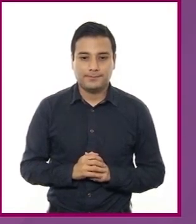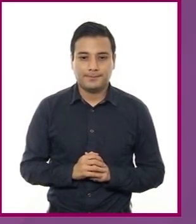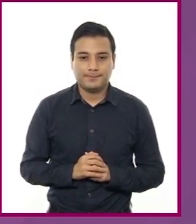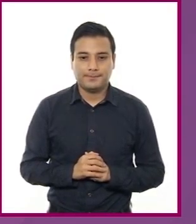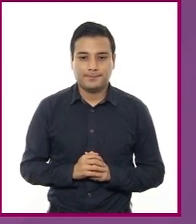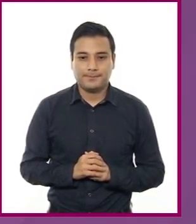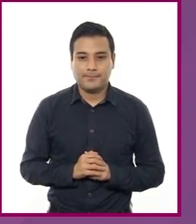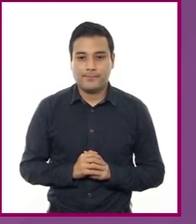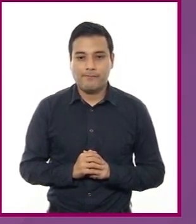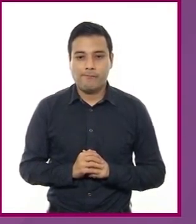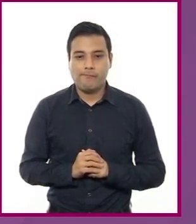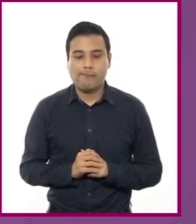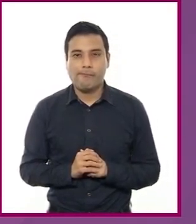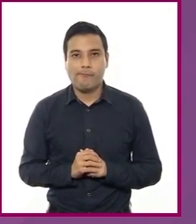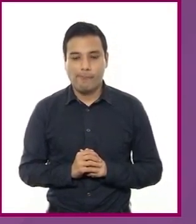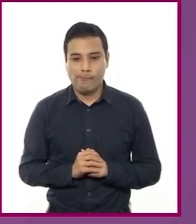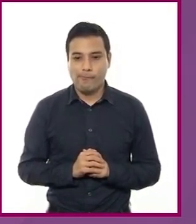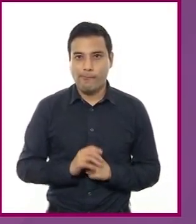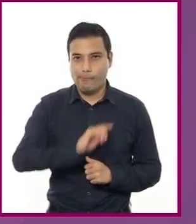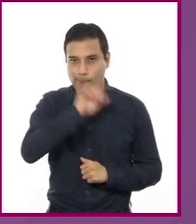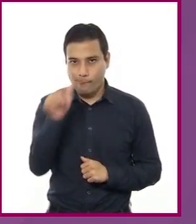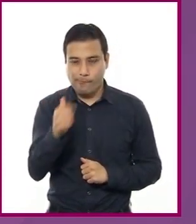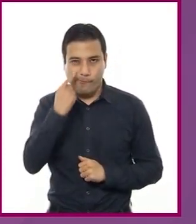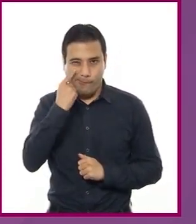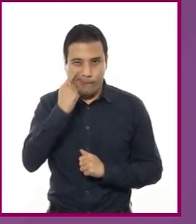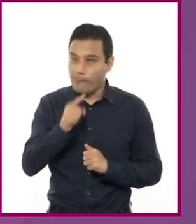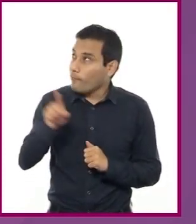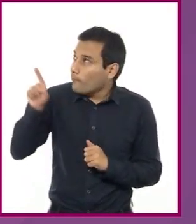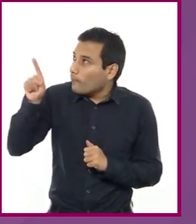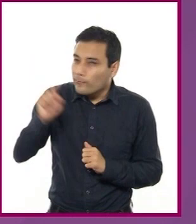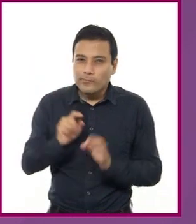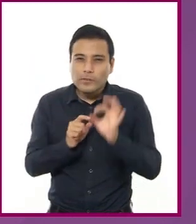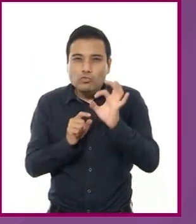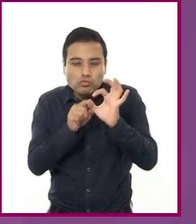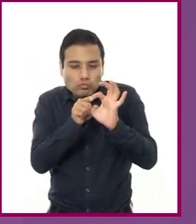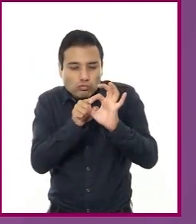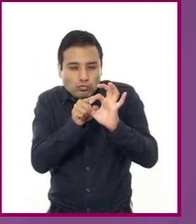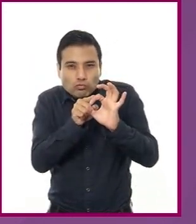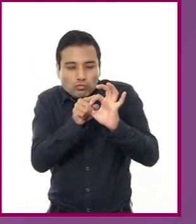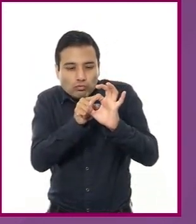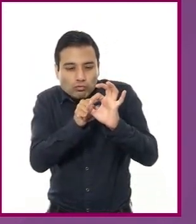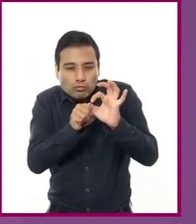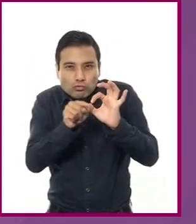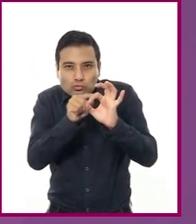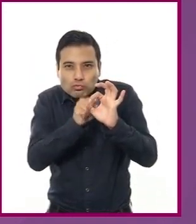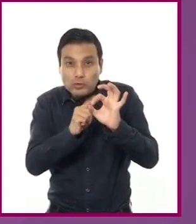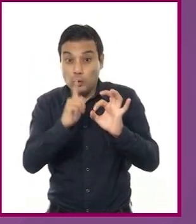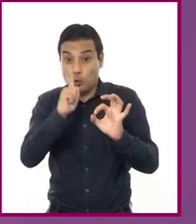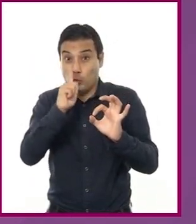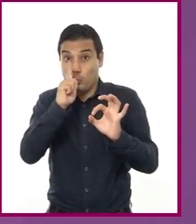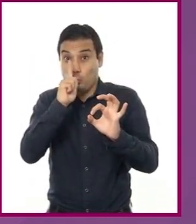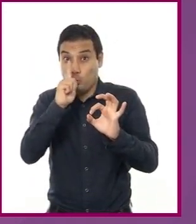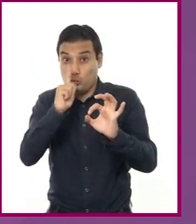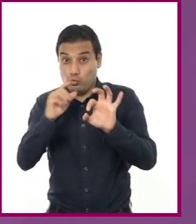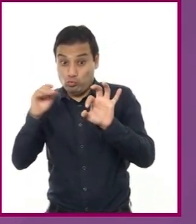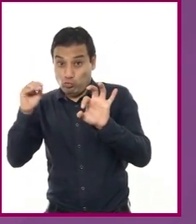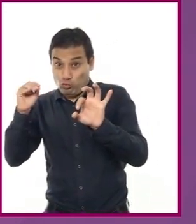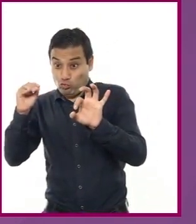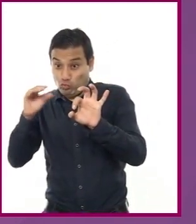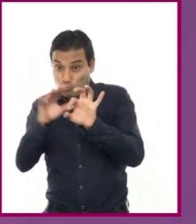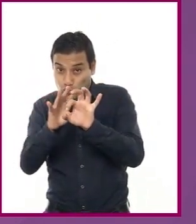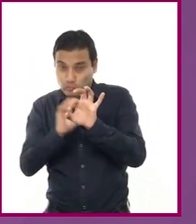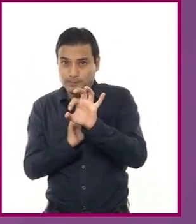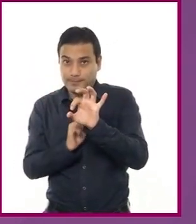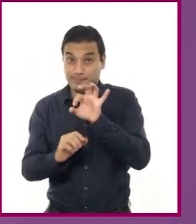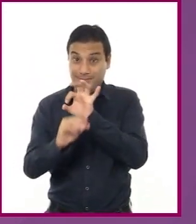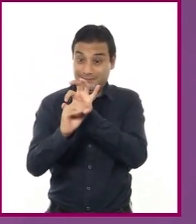Finalmente, cuando se hace pasar un haz de luz por una pequeña ranura de una superficie, la luz se proyecta en una